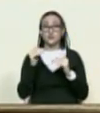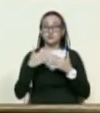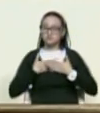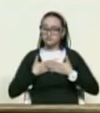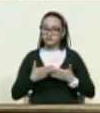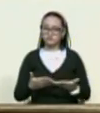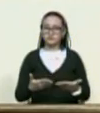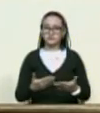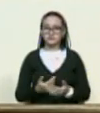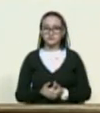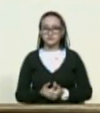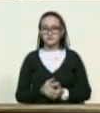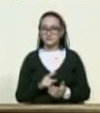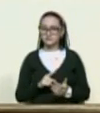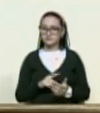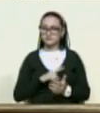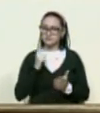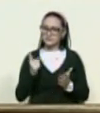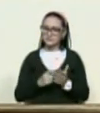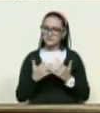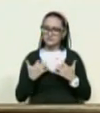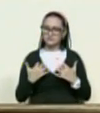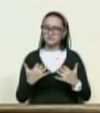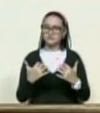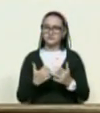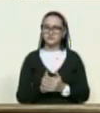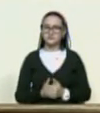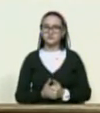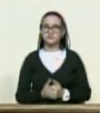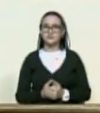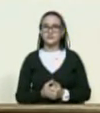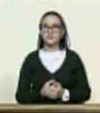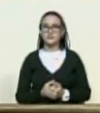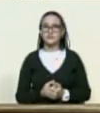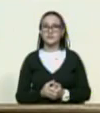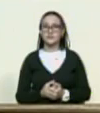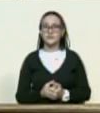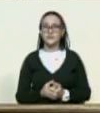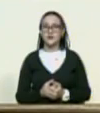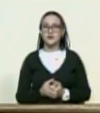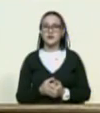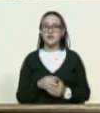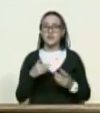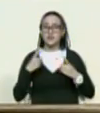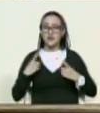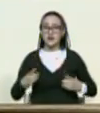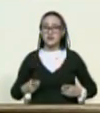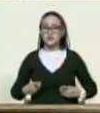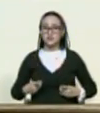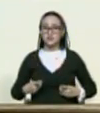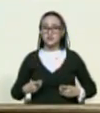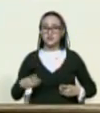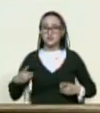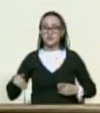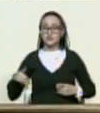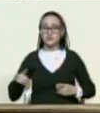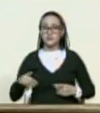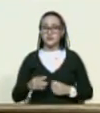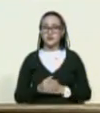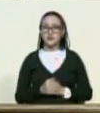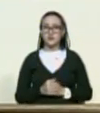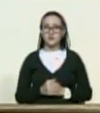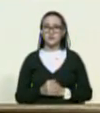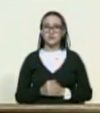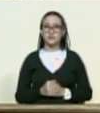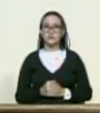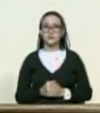solidaridad, integridad territorial, bien común y permanencia de los derechos humanos. Considerando